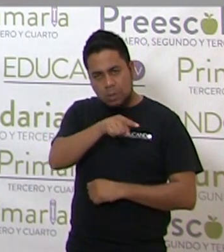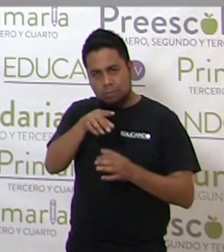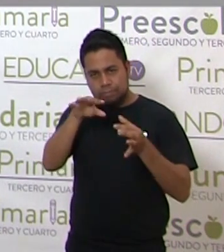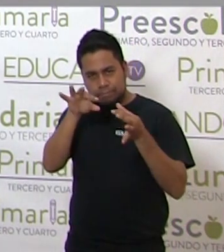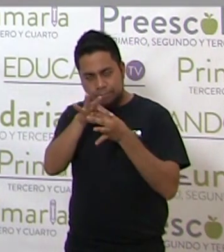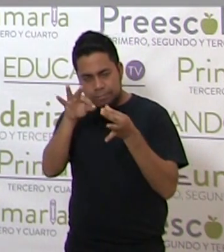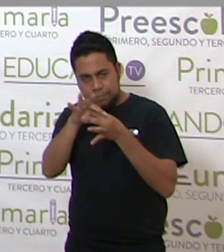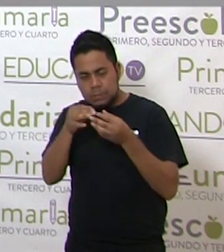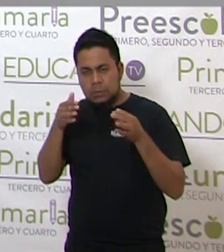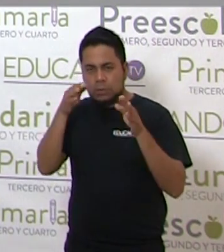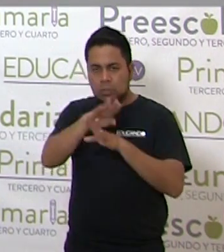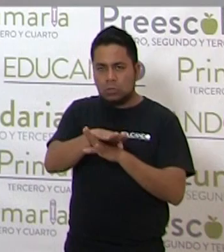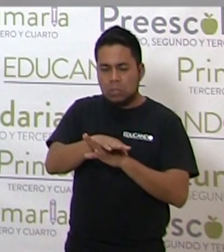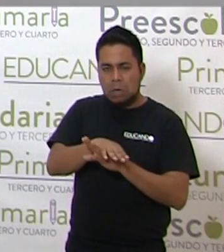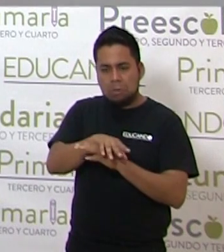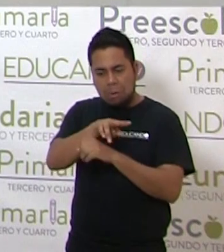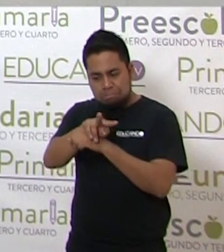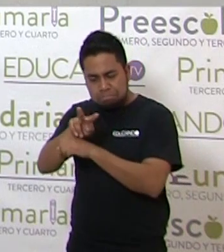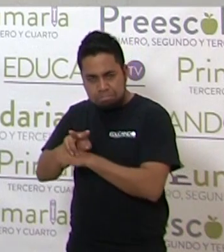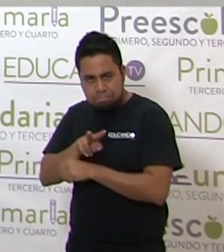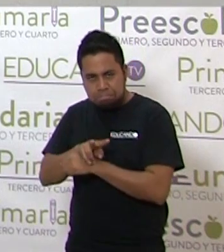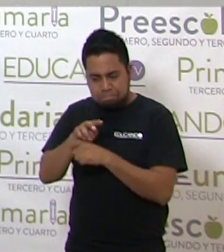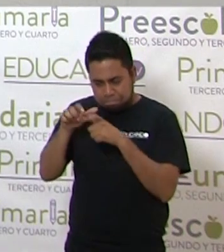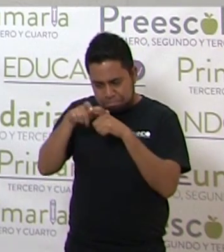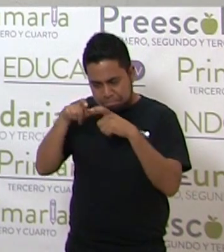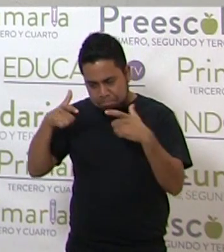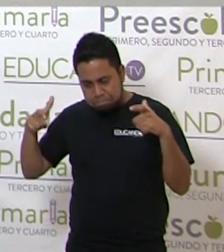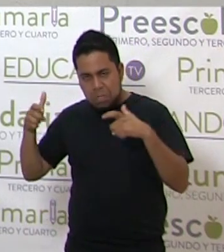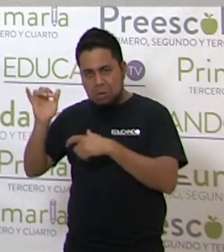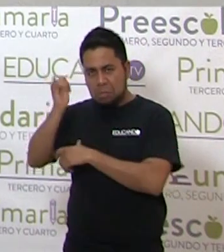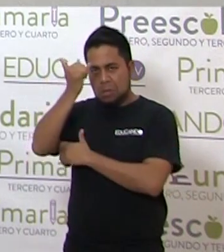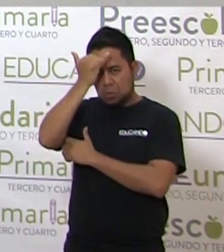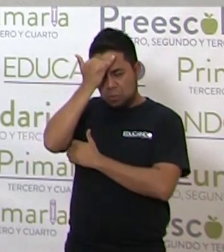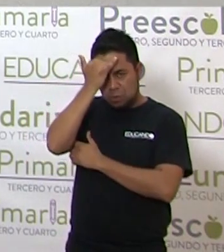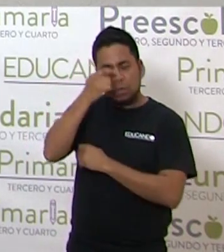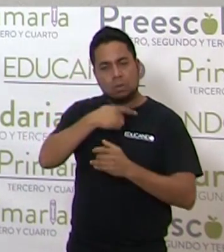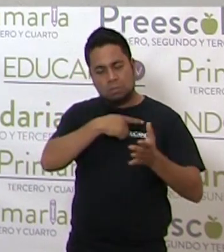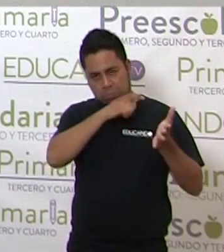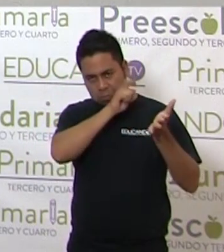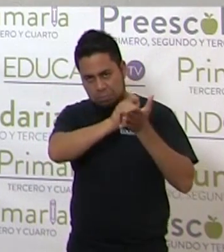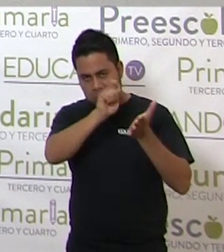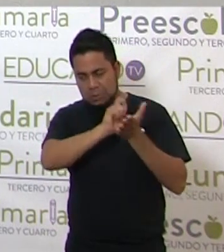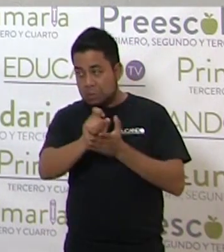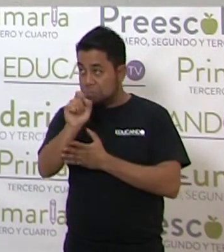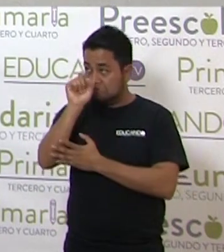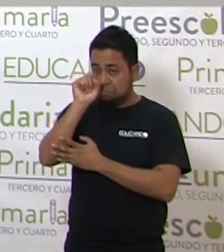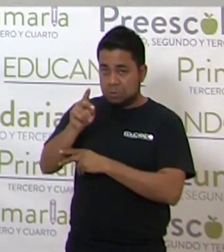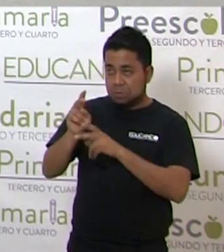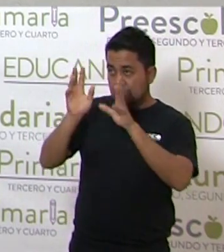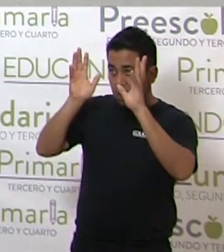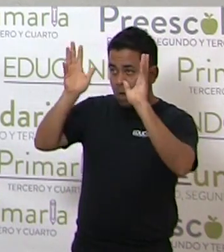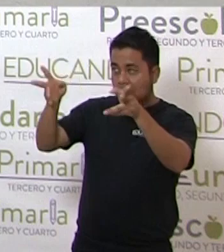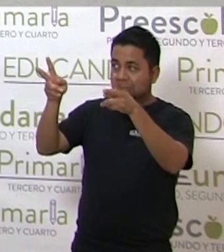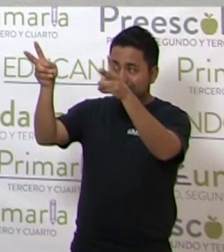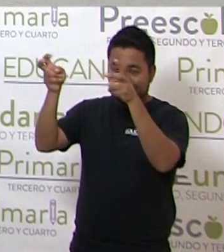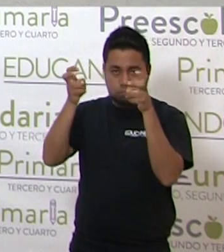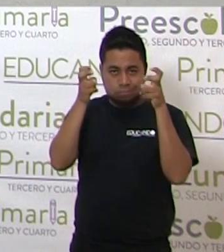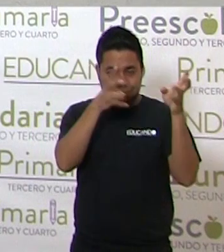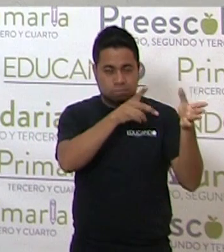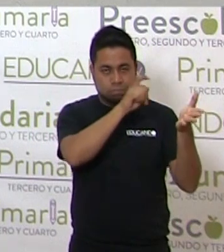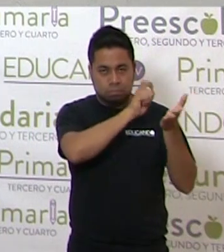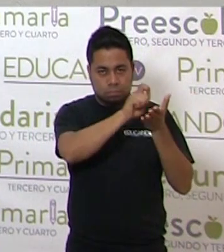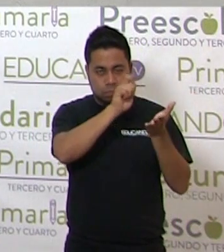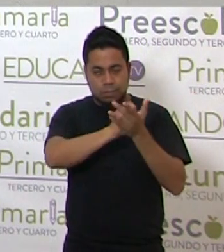hablando de la crianza del ganado vacuno, que son las vacas. Lo vamos a escribir así como está en el texto expositivo: